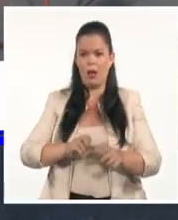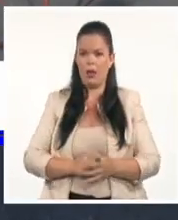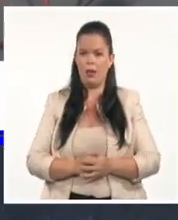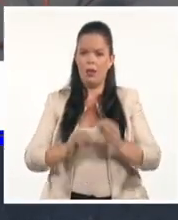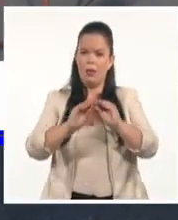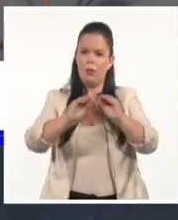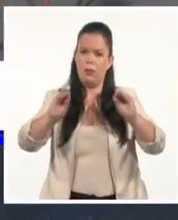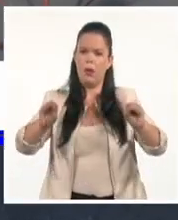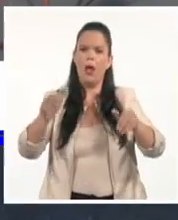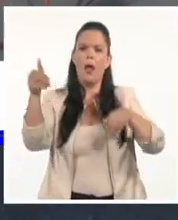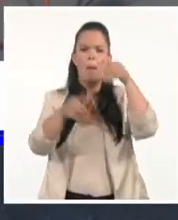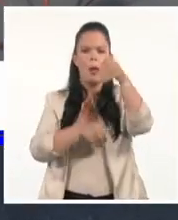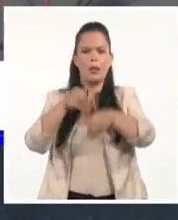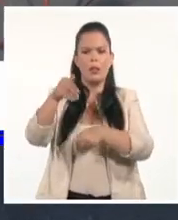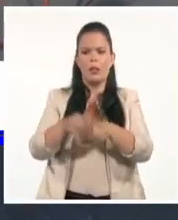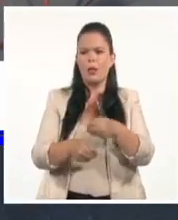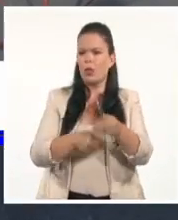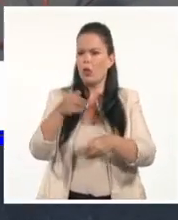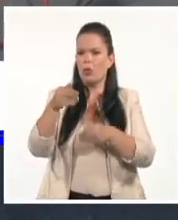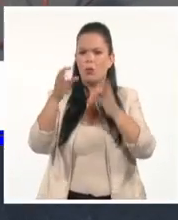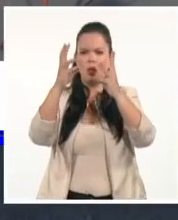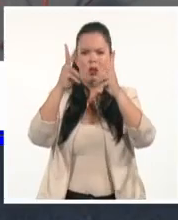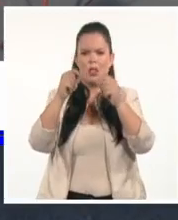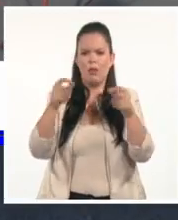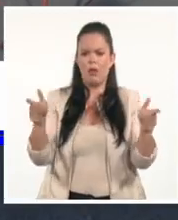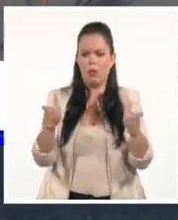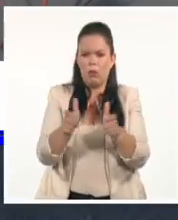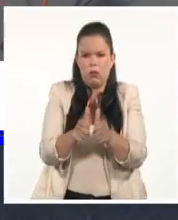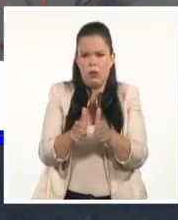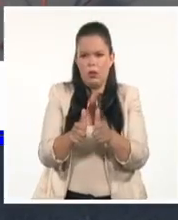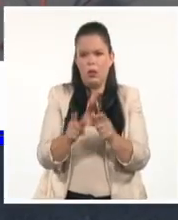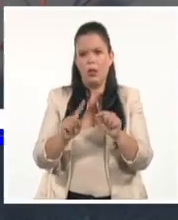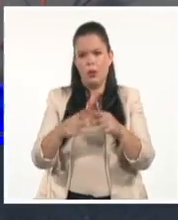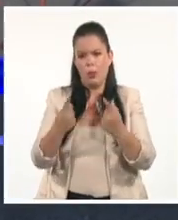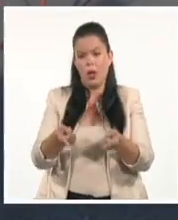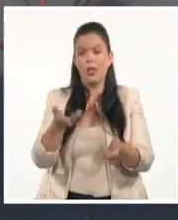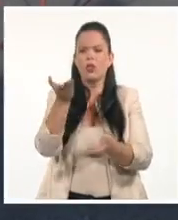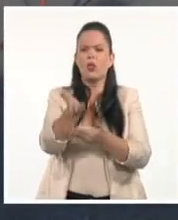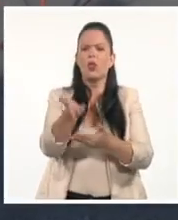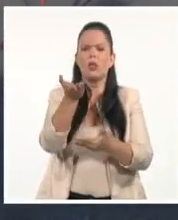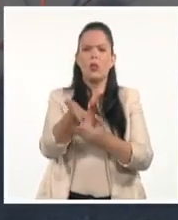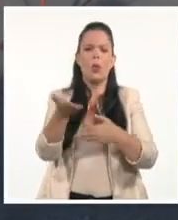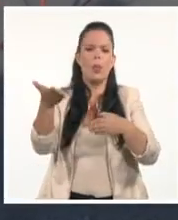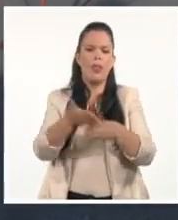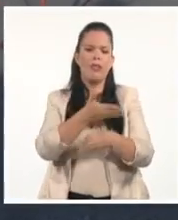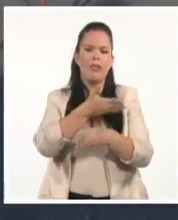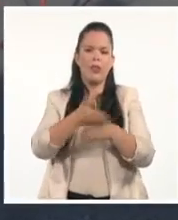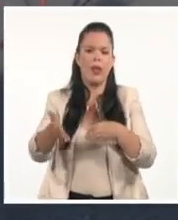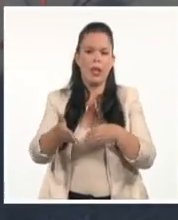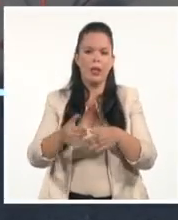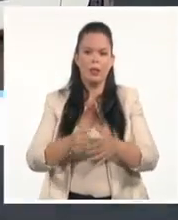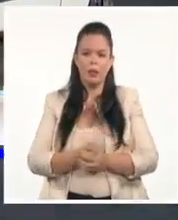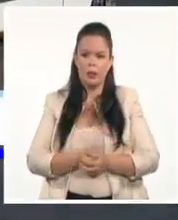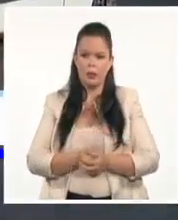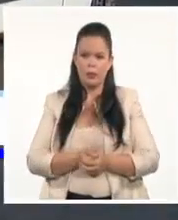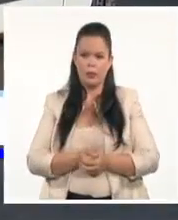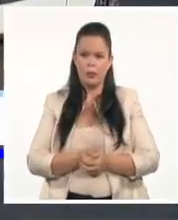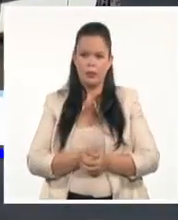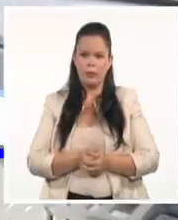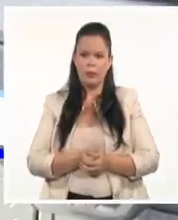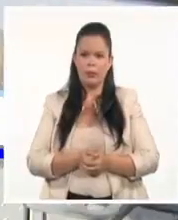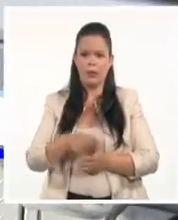participación limitada de un grupo de habaneros a partir de la solicitud que han hecho un grupo importante de amplios sectores de la sociedad